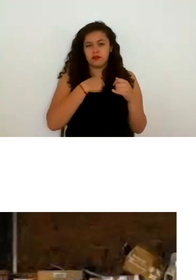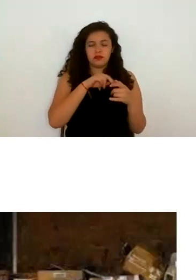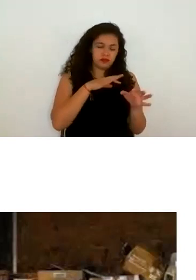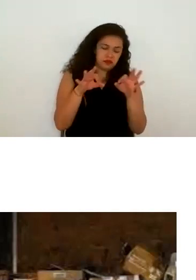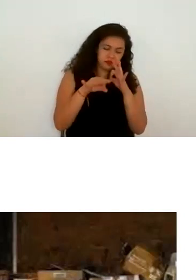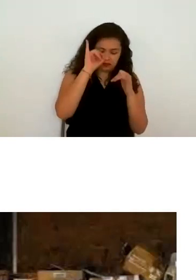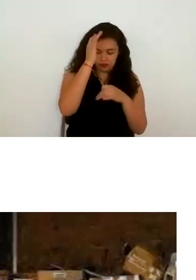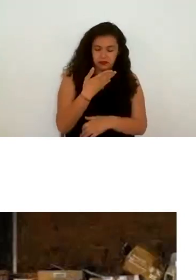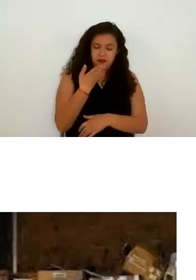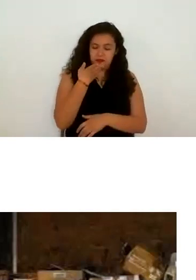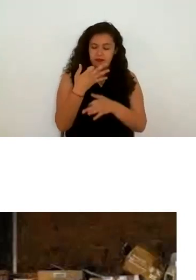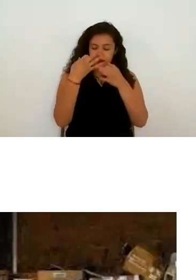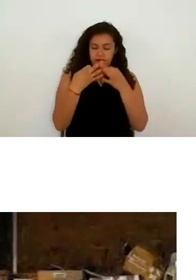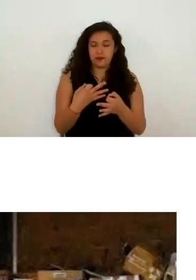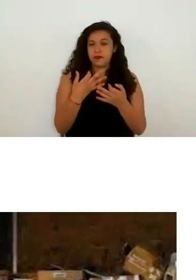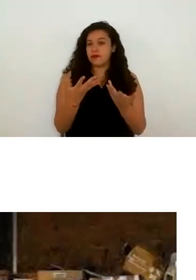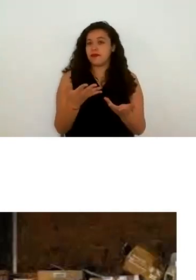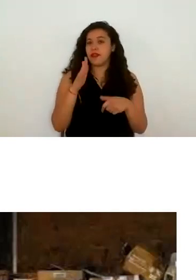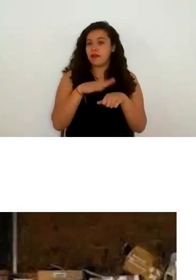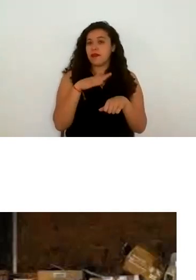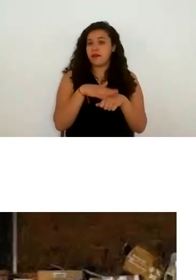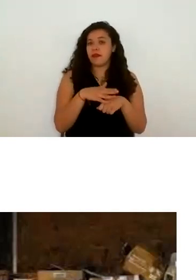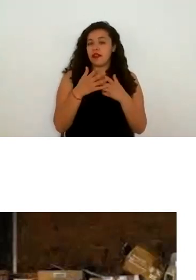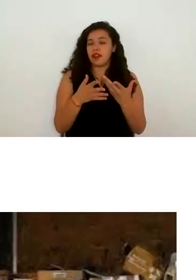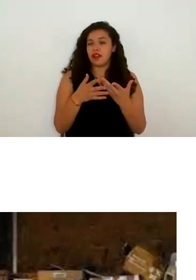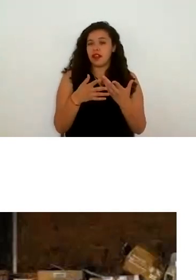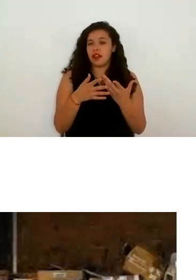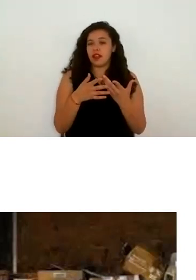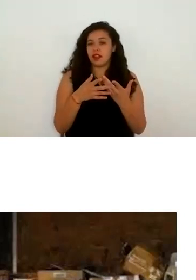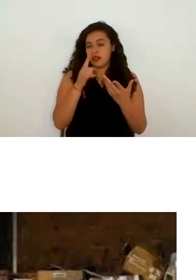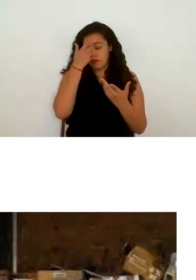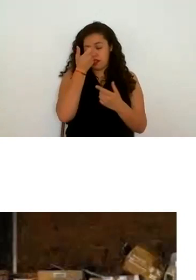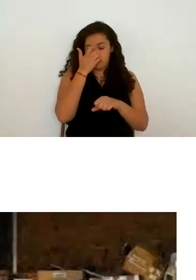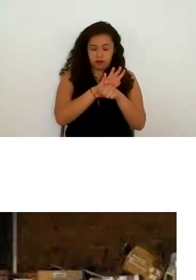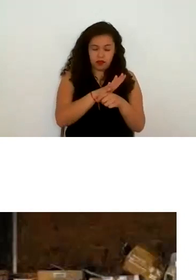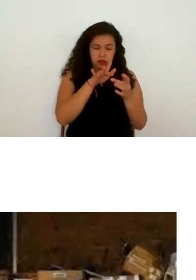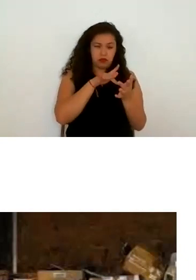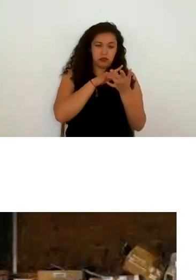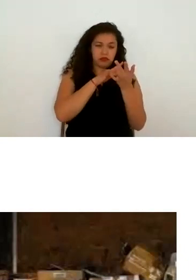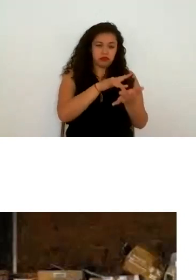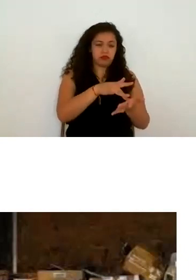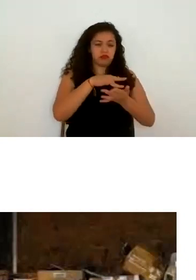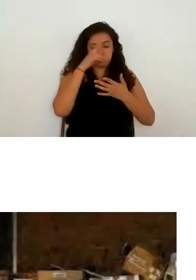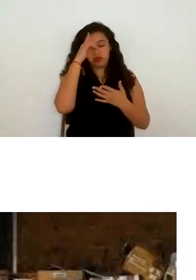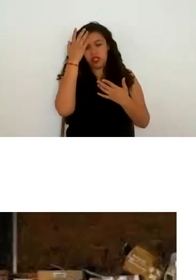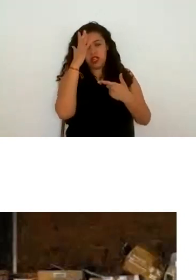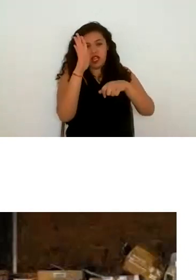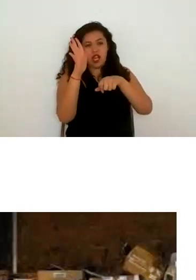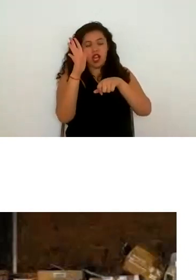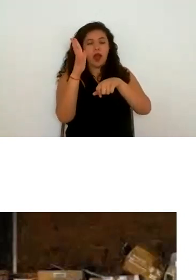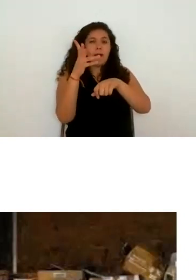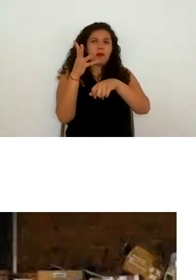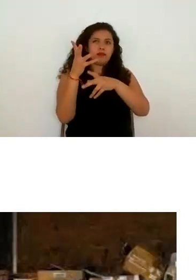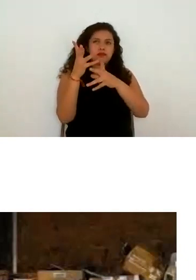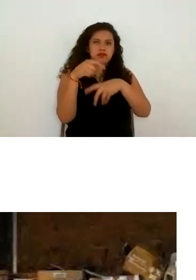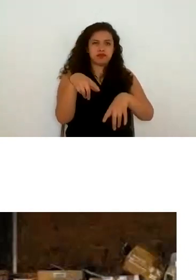trabajo, y sobre todo que nos apoye en la gestión administrativa, porque podemos consultar el expediente oportunamente